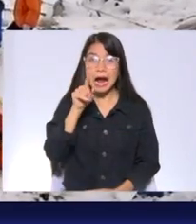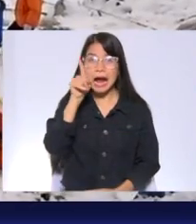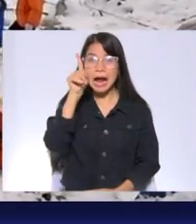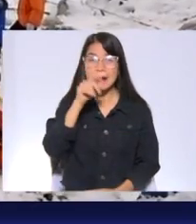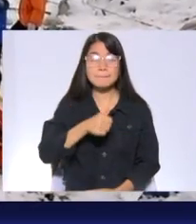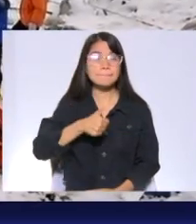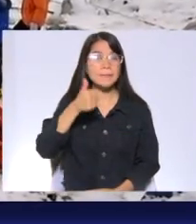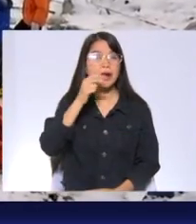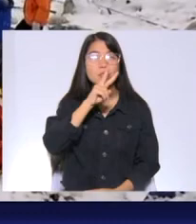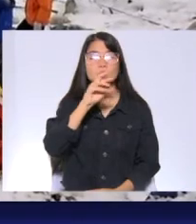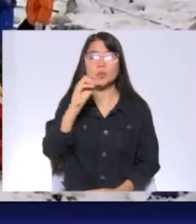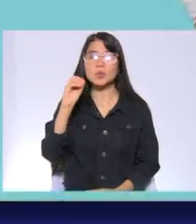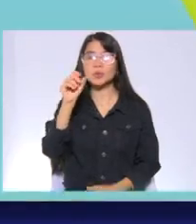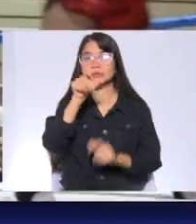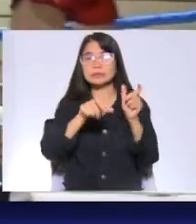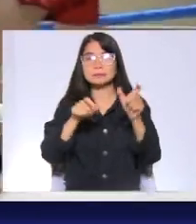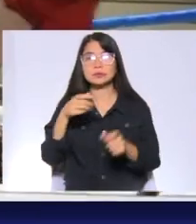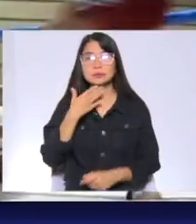rescatados.